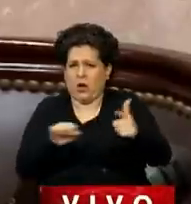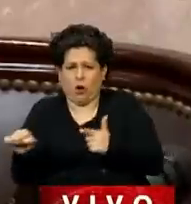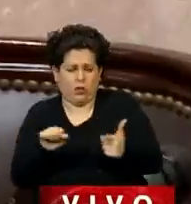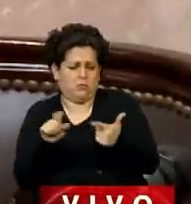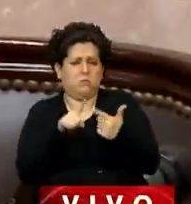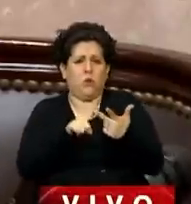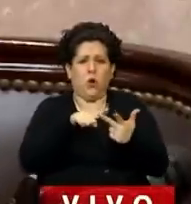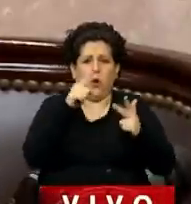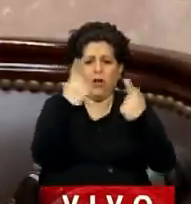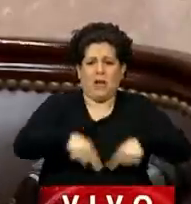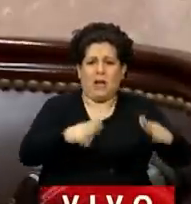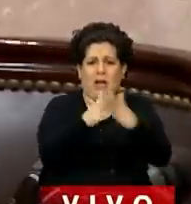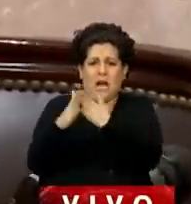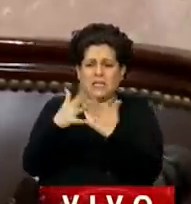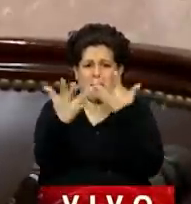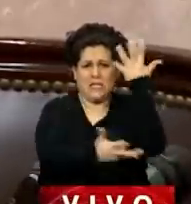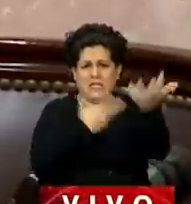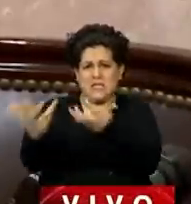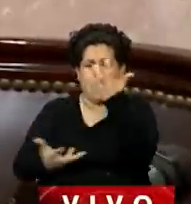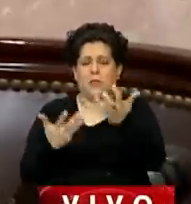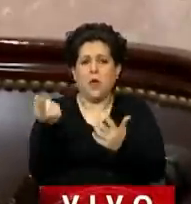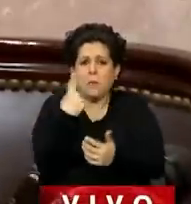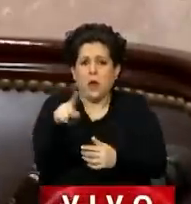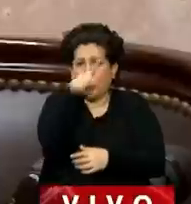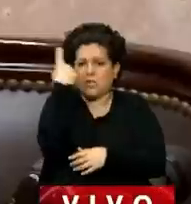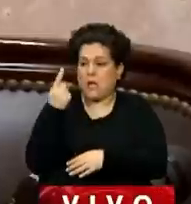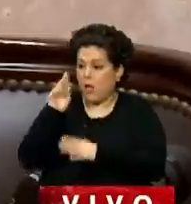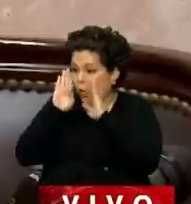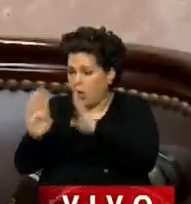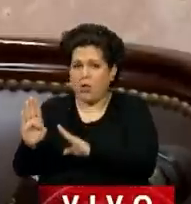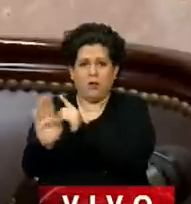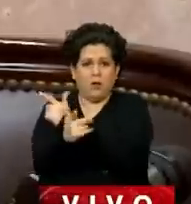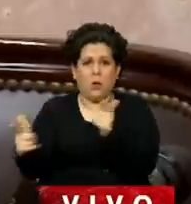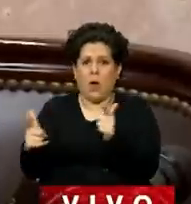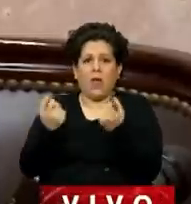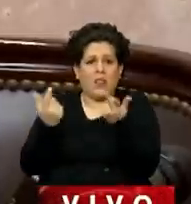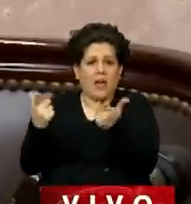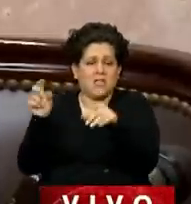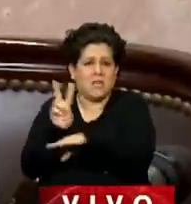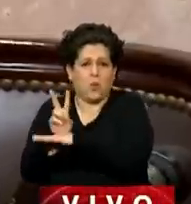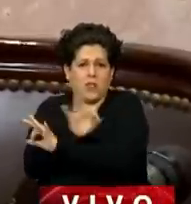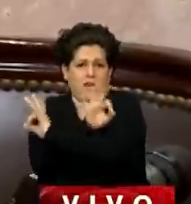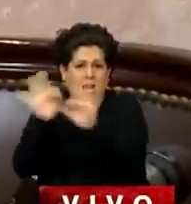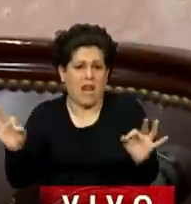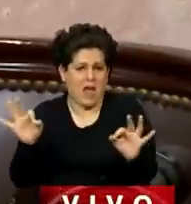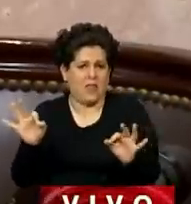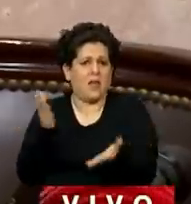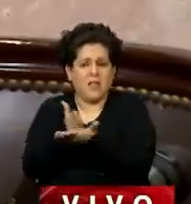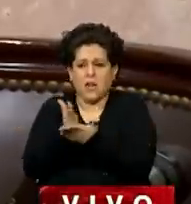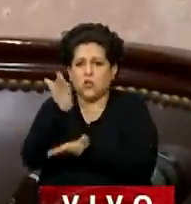sus bienes sin que el estado los escuche y les garantice la seguridad y el respeto a sus derechos